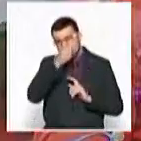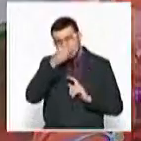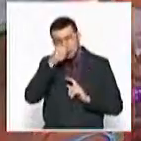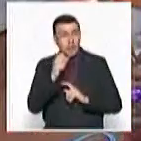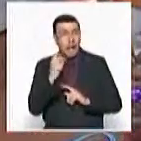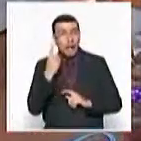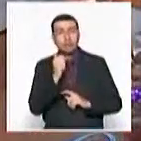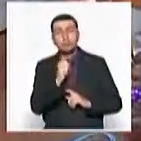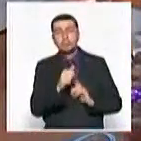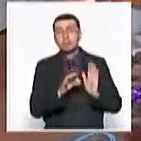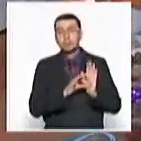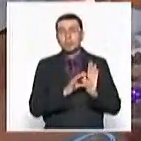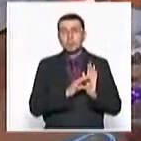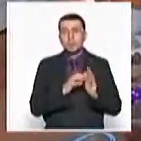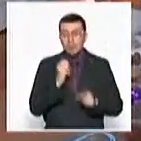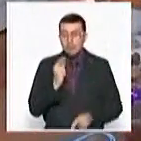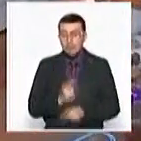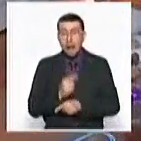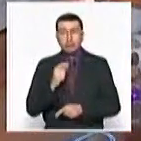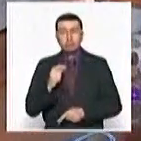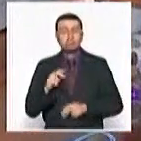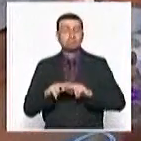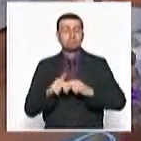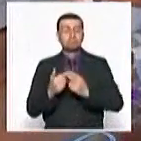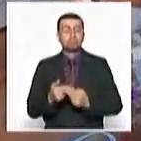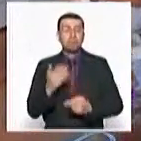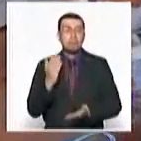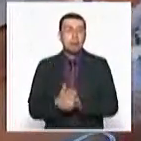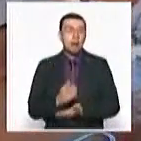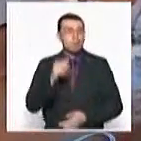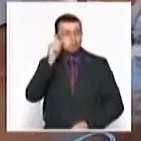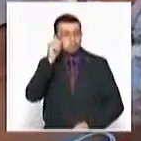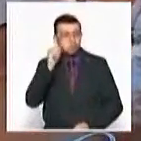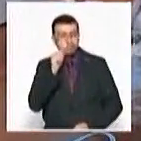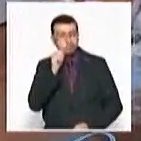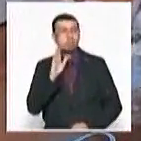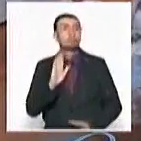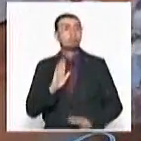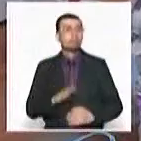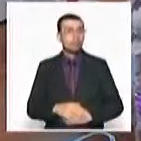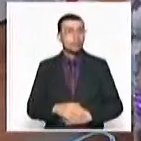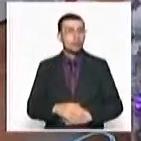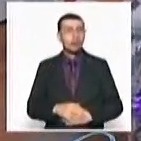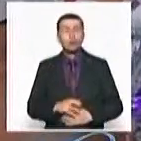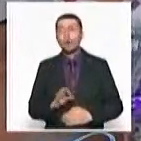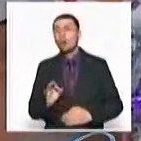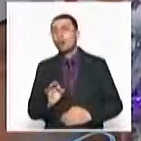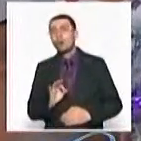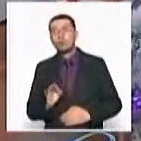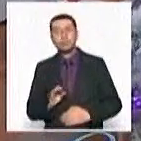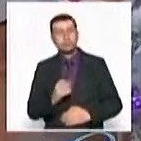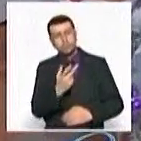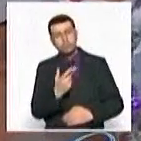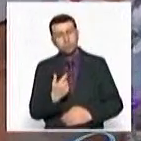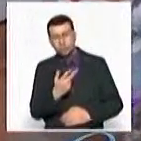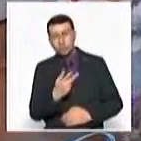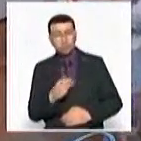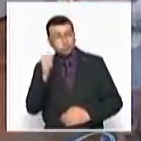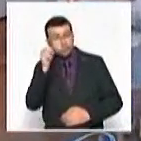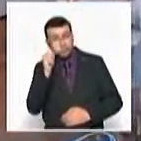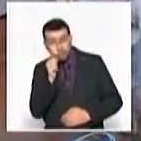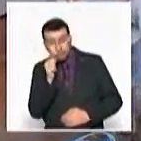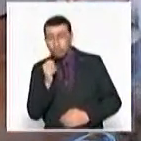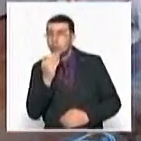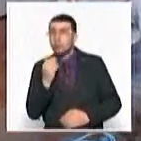cualquier medicamento o drogas de estas. O nosotros quedamos en embarazo y yo estaba